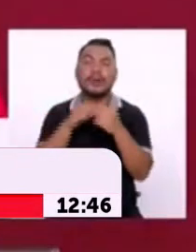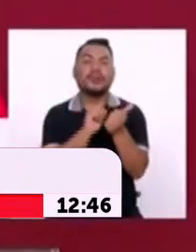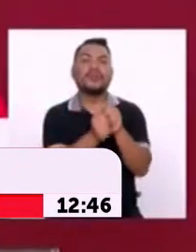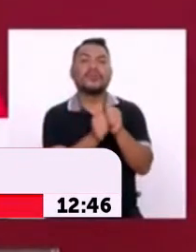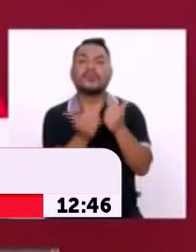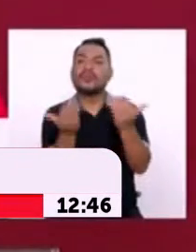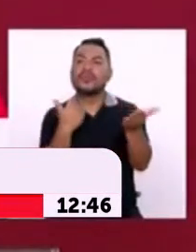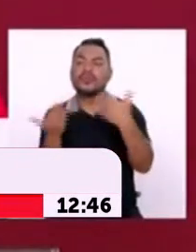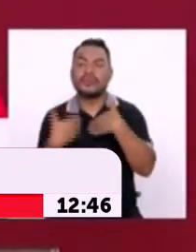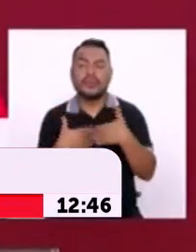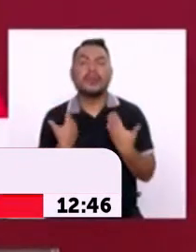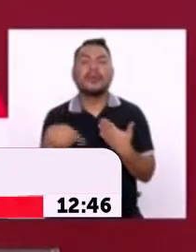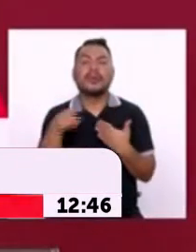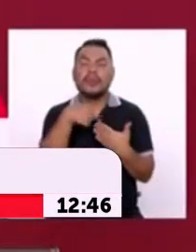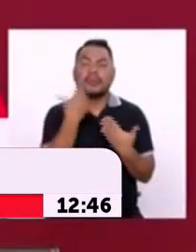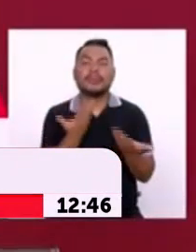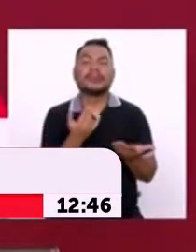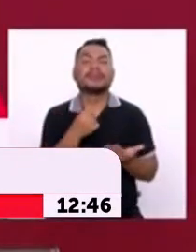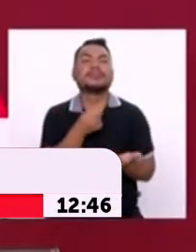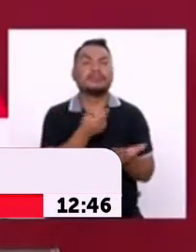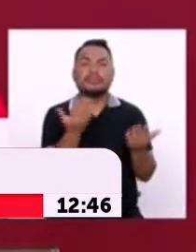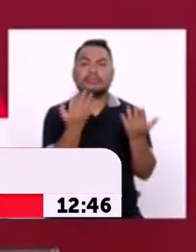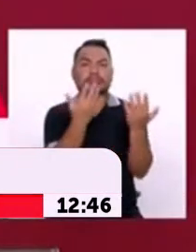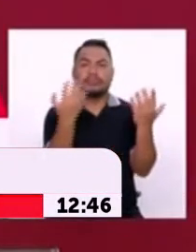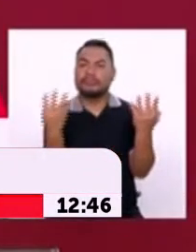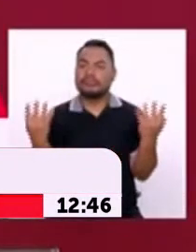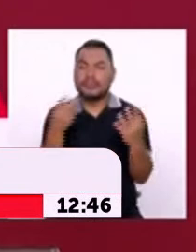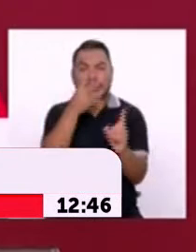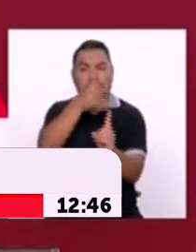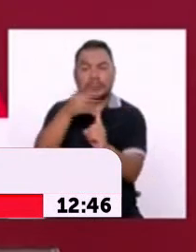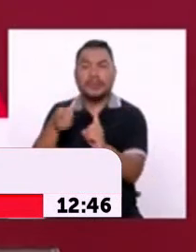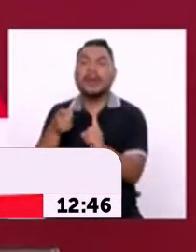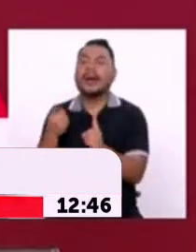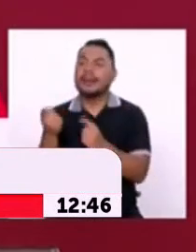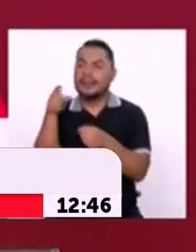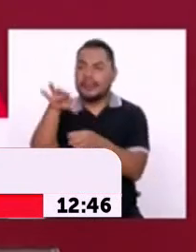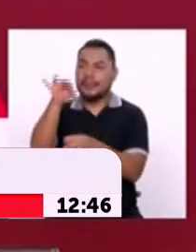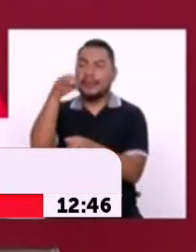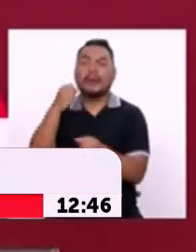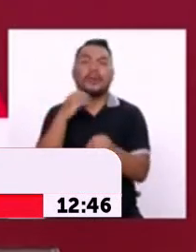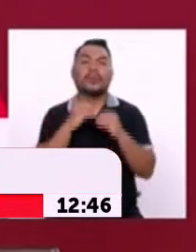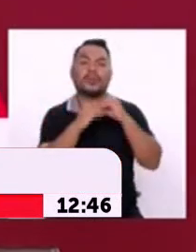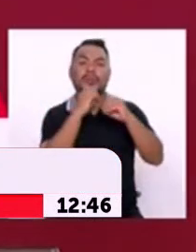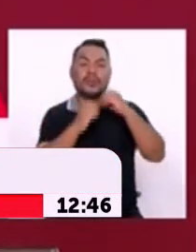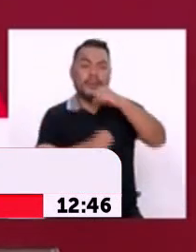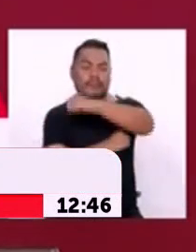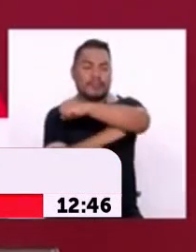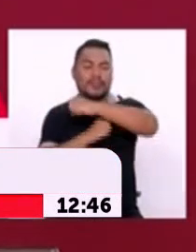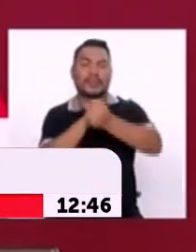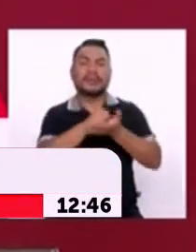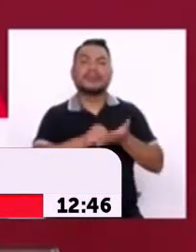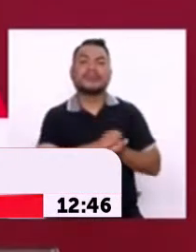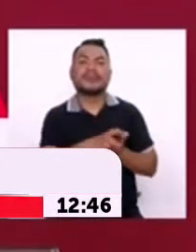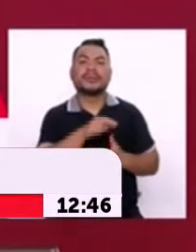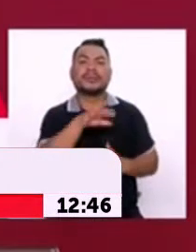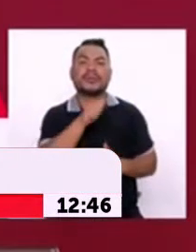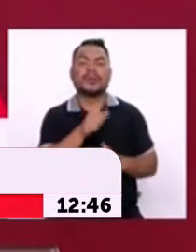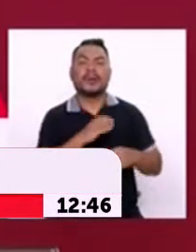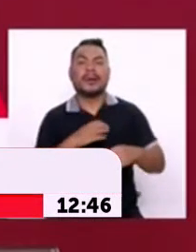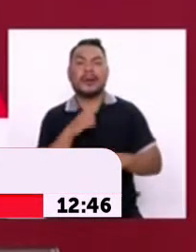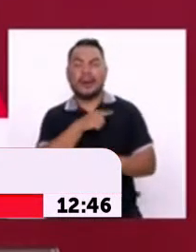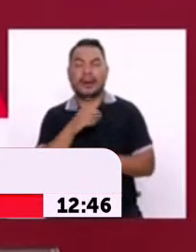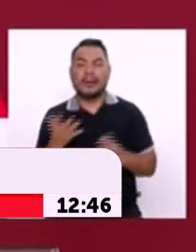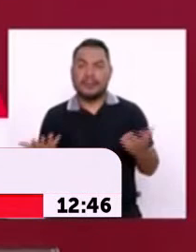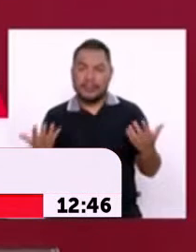el concurso mediante obra por impuesto para la construcción del puente Santa Rosa en el Callao, que permitirá